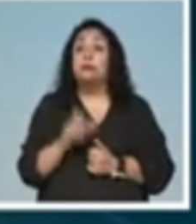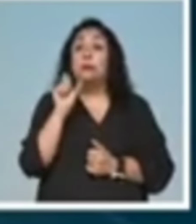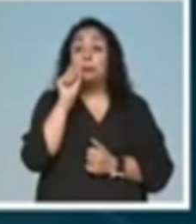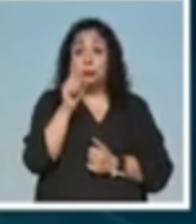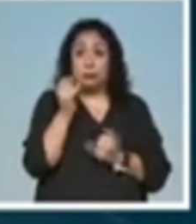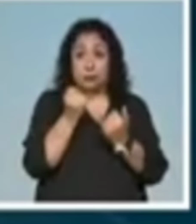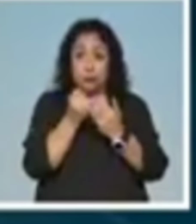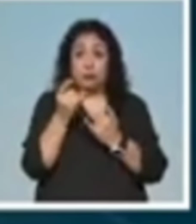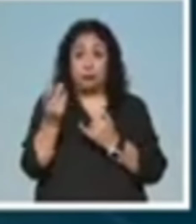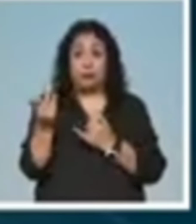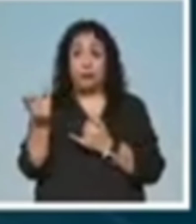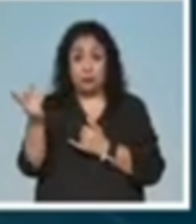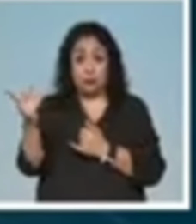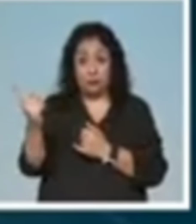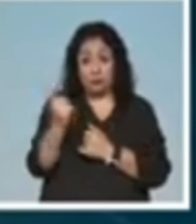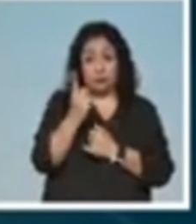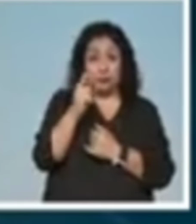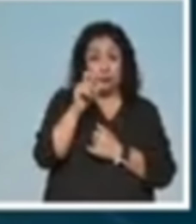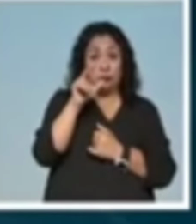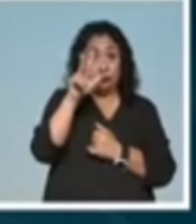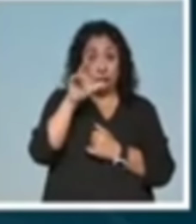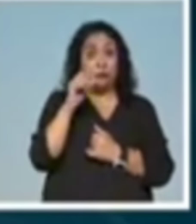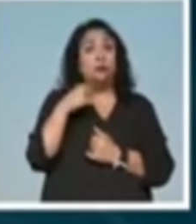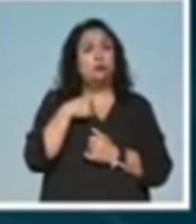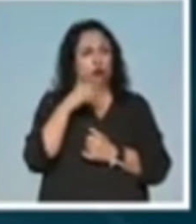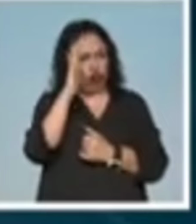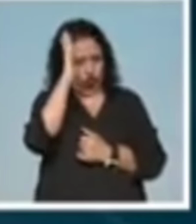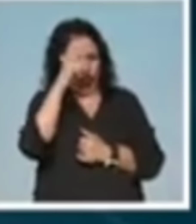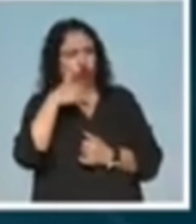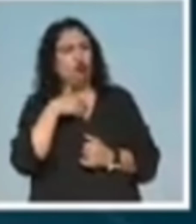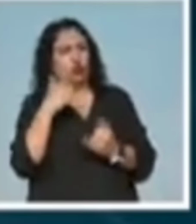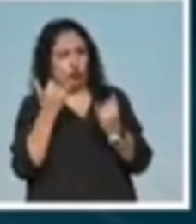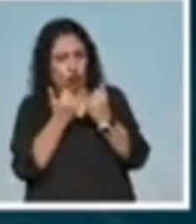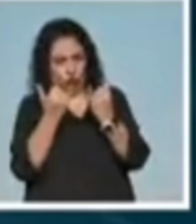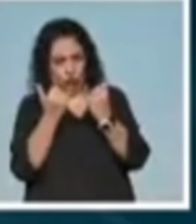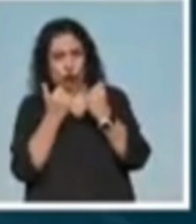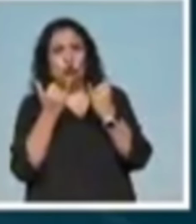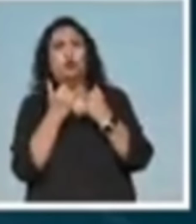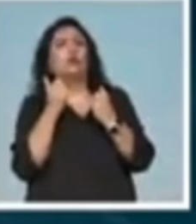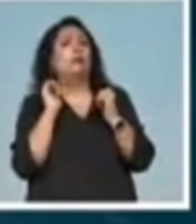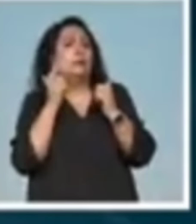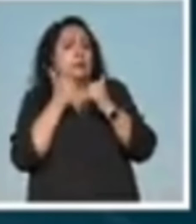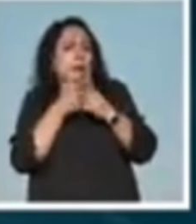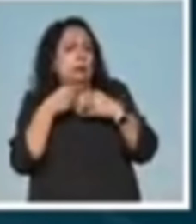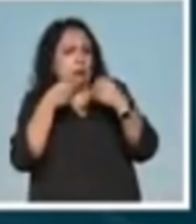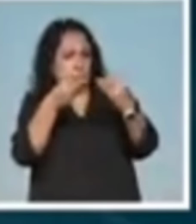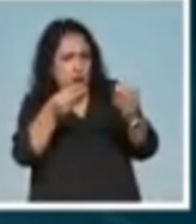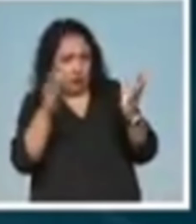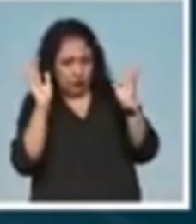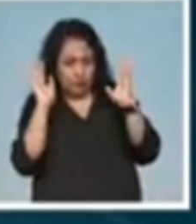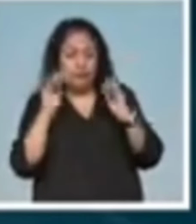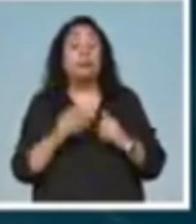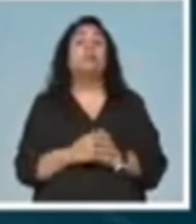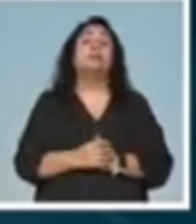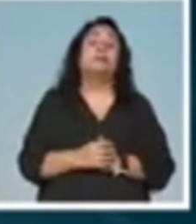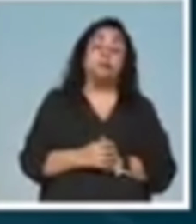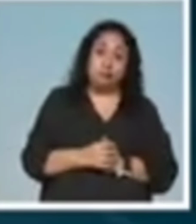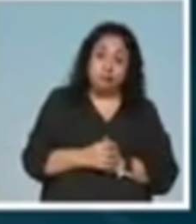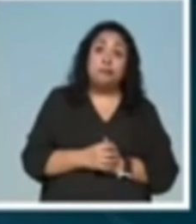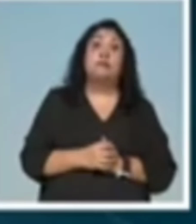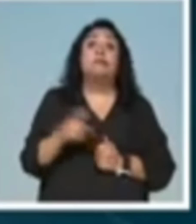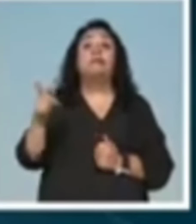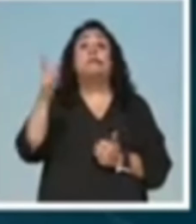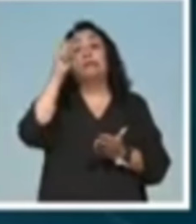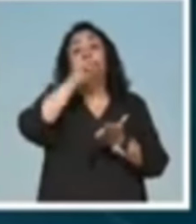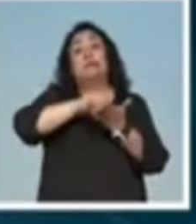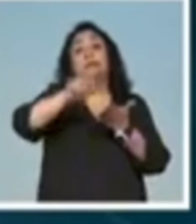también presente Álvaro, me dijo, yo también te hago algo. Y entonces